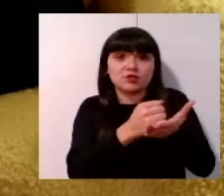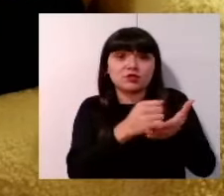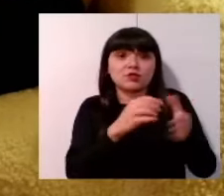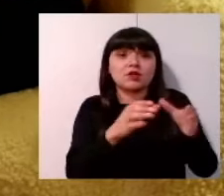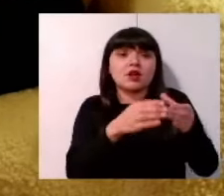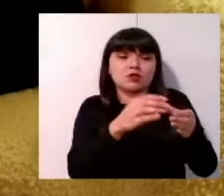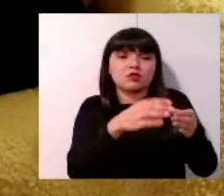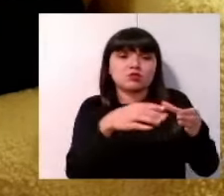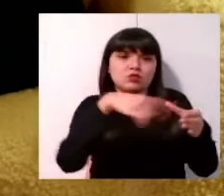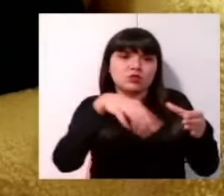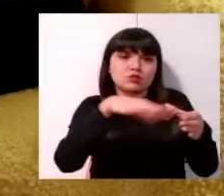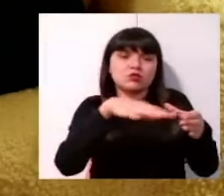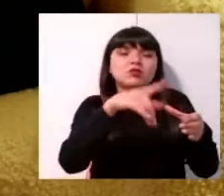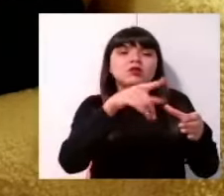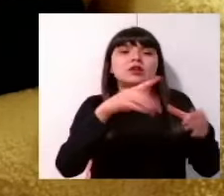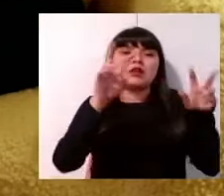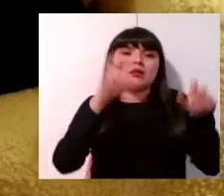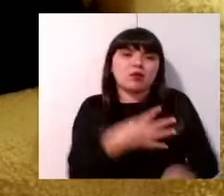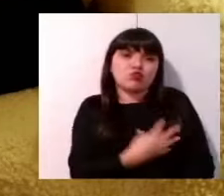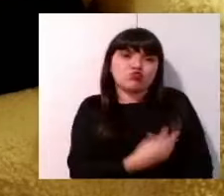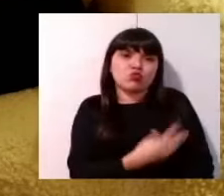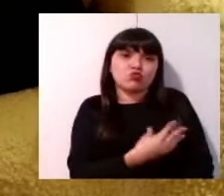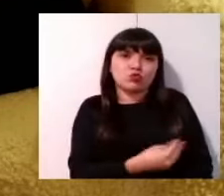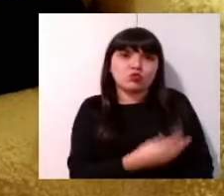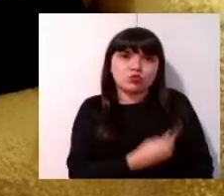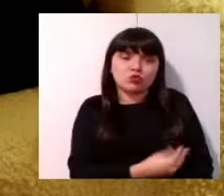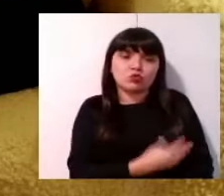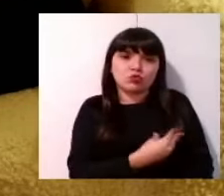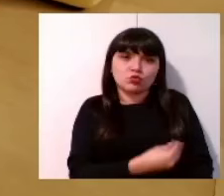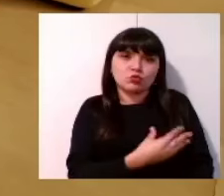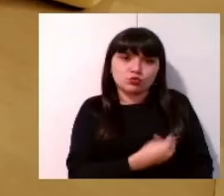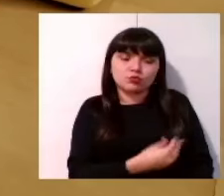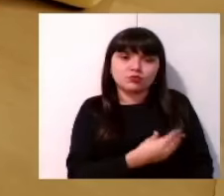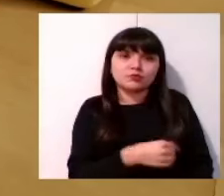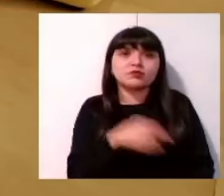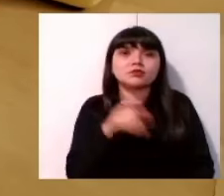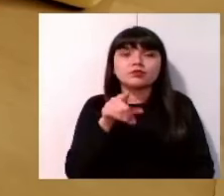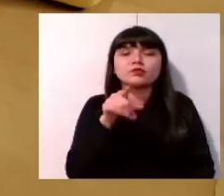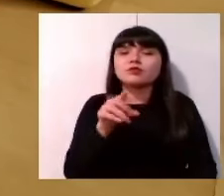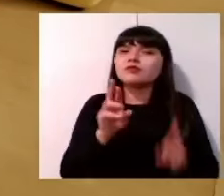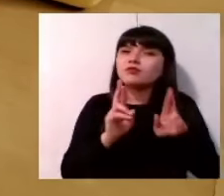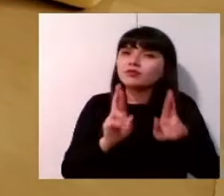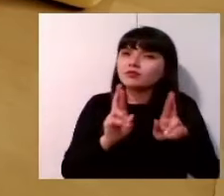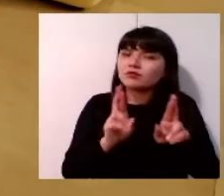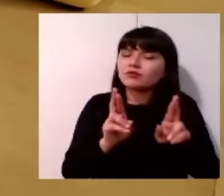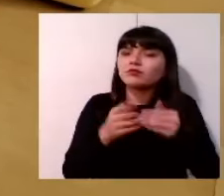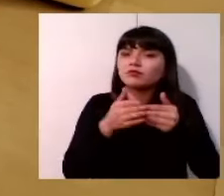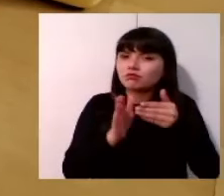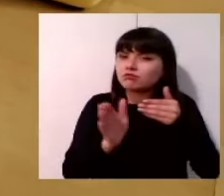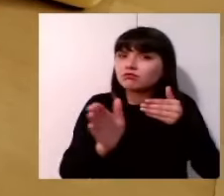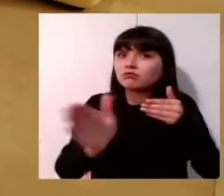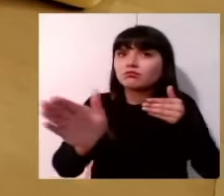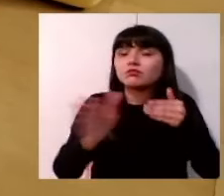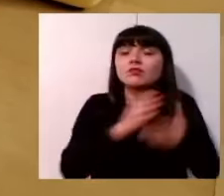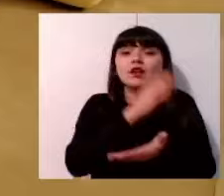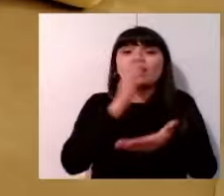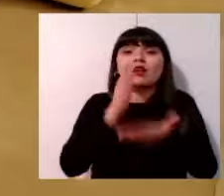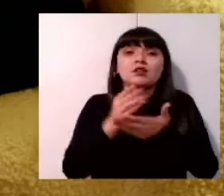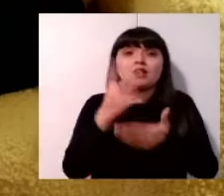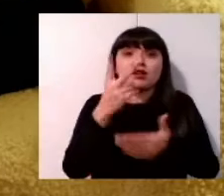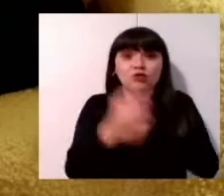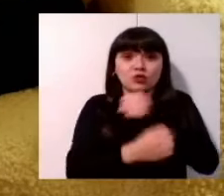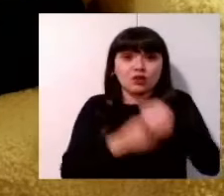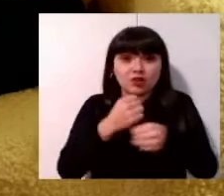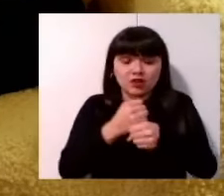otro lado, la lactancia materna es algo muy bueno que hay que ojalá mantener, se recomienda hasta los 2 años idealmente. Entonces, no hay que